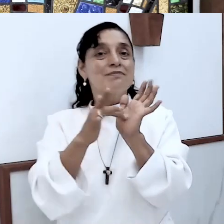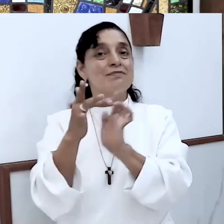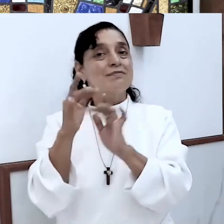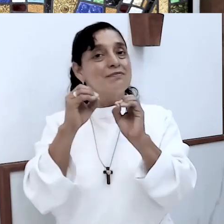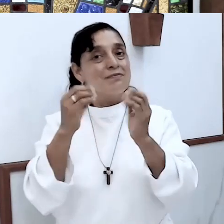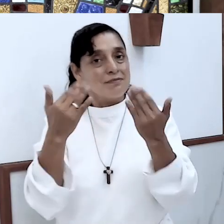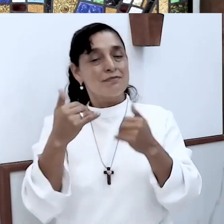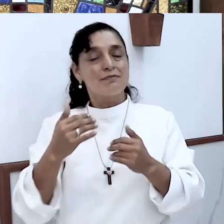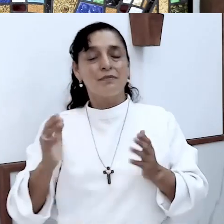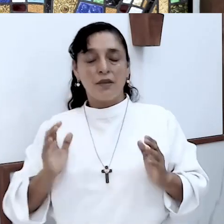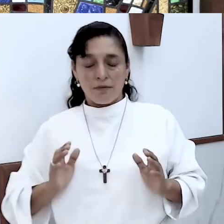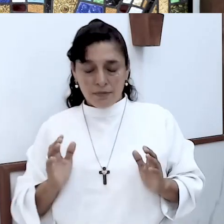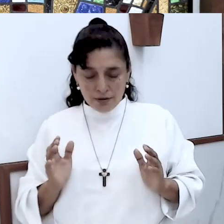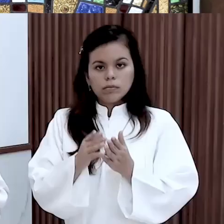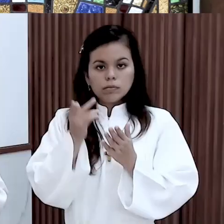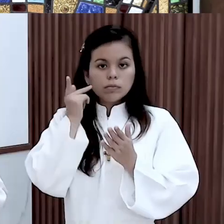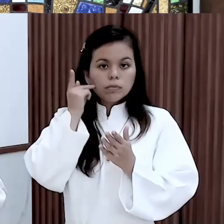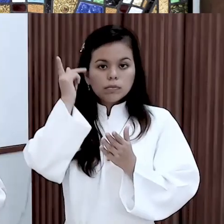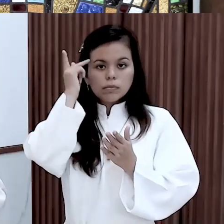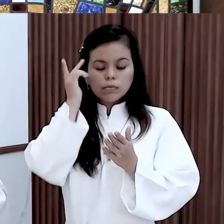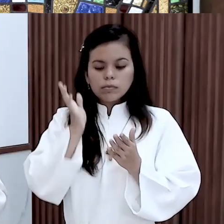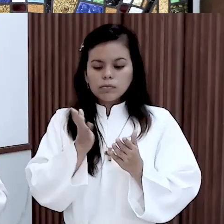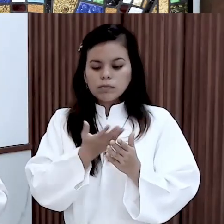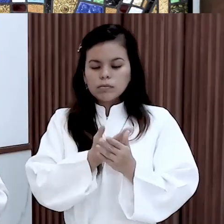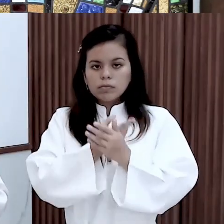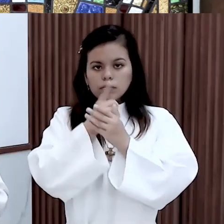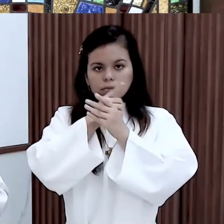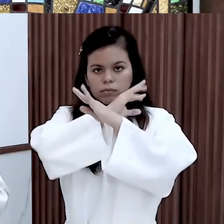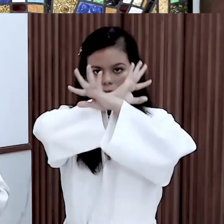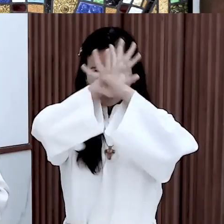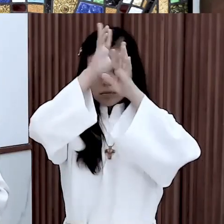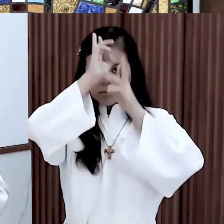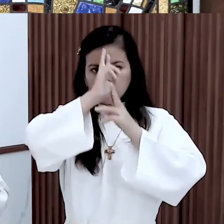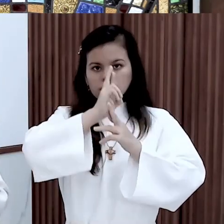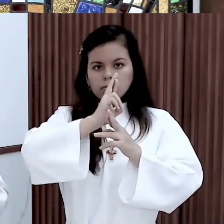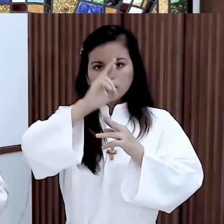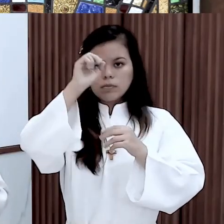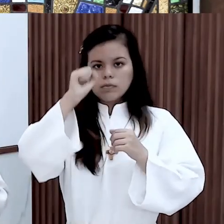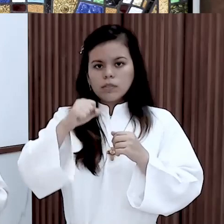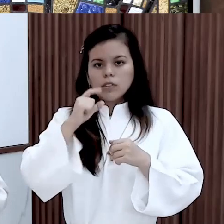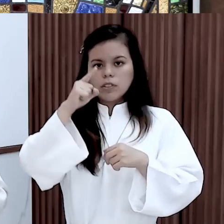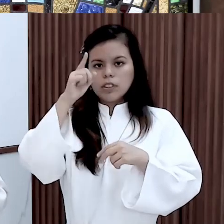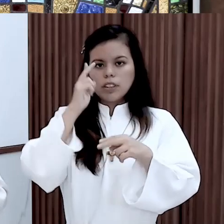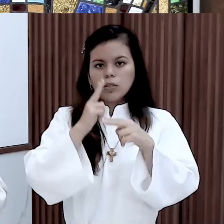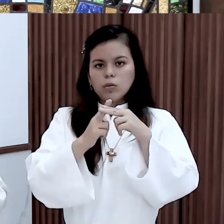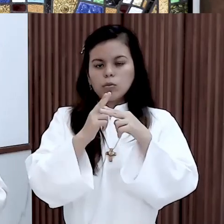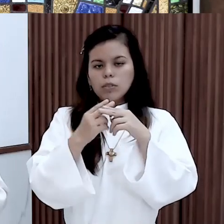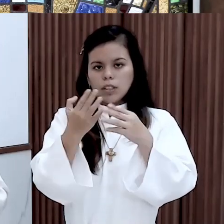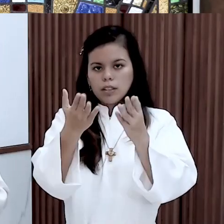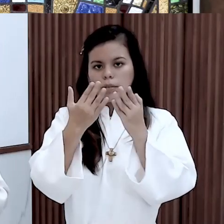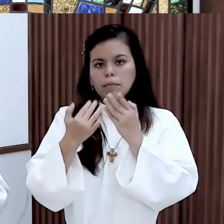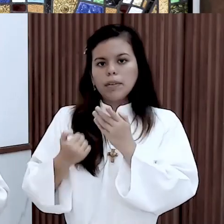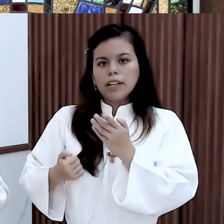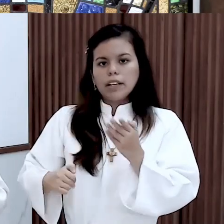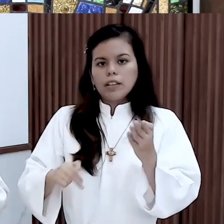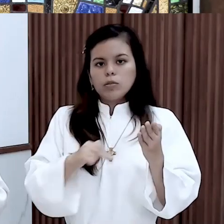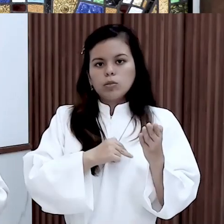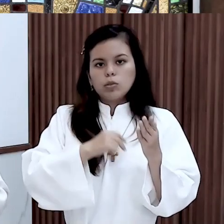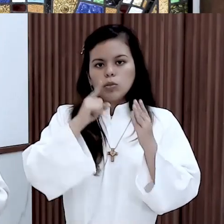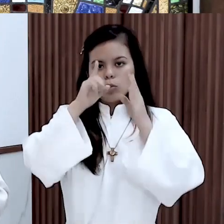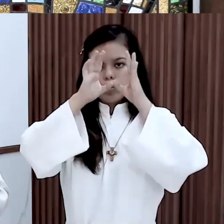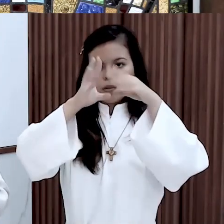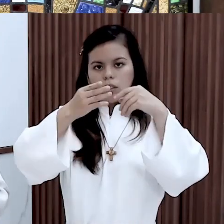Cristo nos enseñó. Padre nuestro, que estás en el cielo, santificado sea tu nombre. Venga